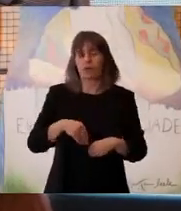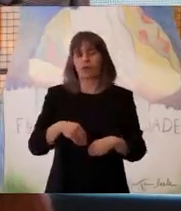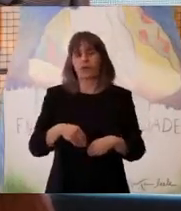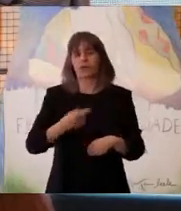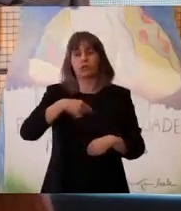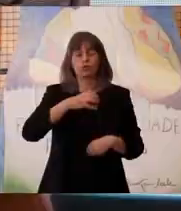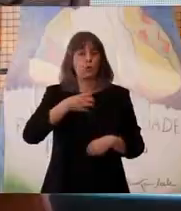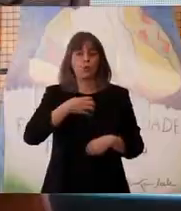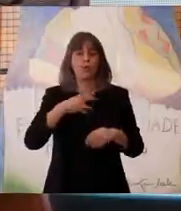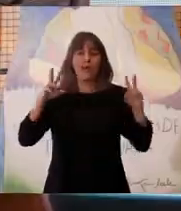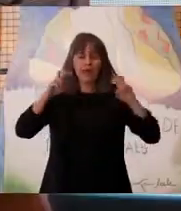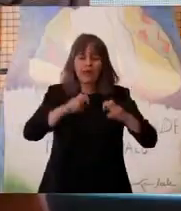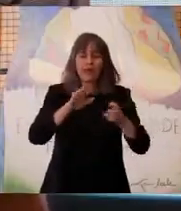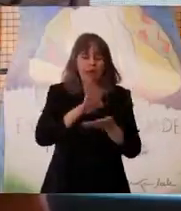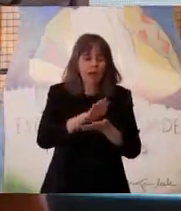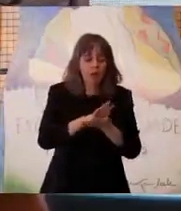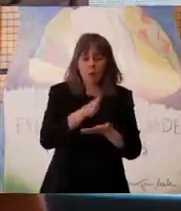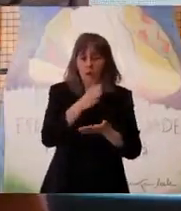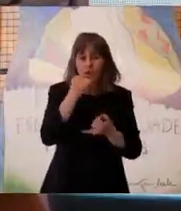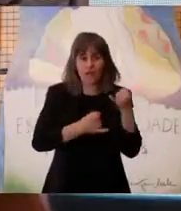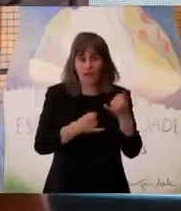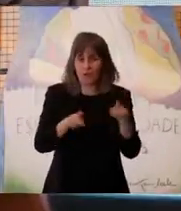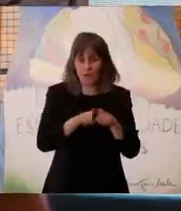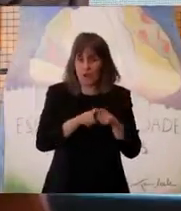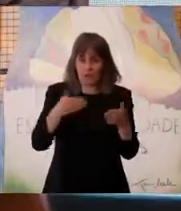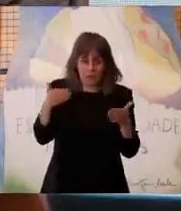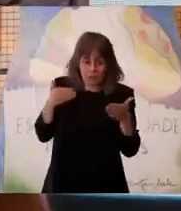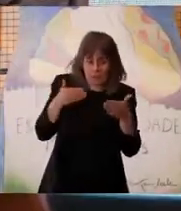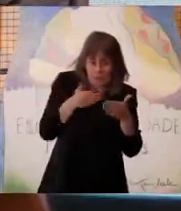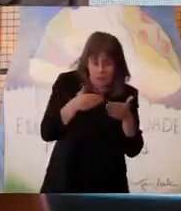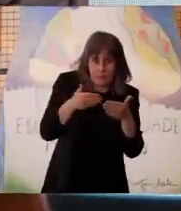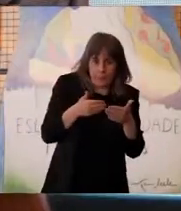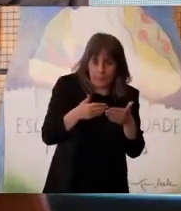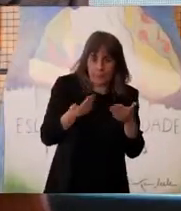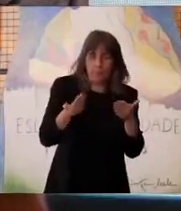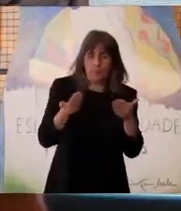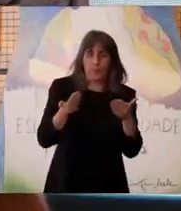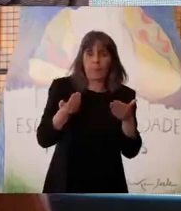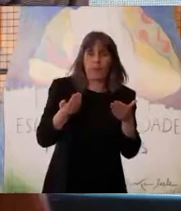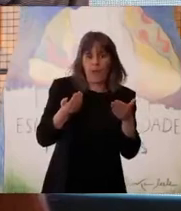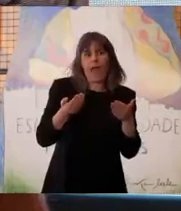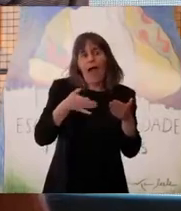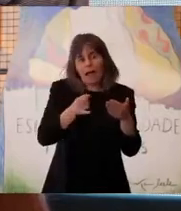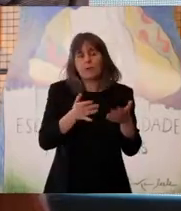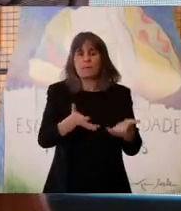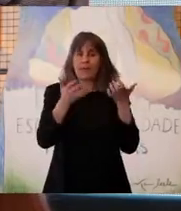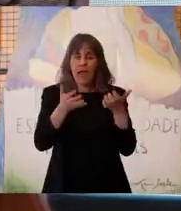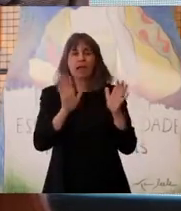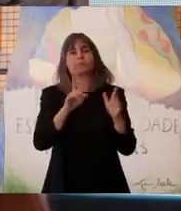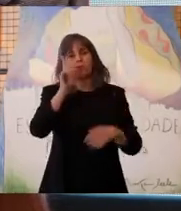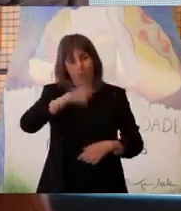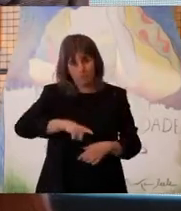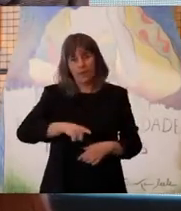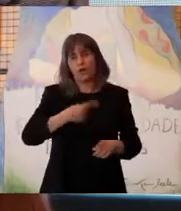analizar con calma porque estamos demasiado encima yo creo que la masividad teniendo muchas ventajas también tiene ciertos inconvenientes no